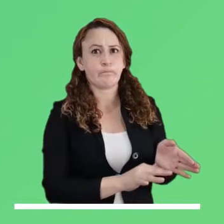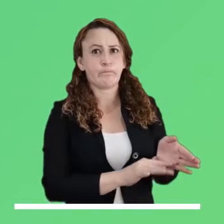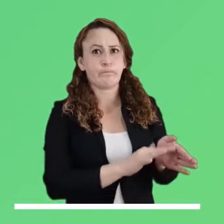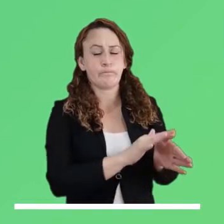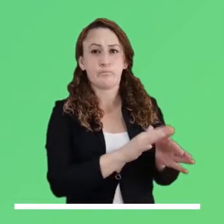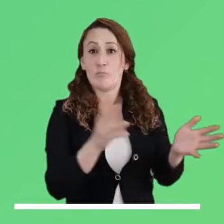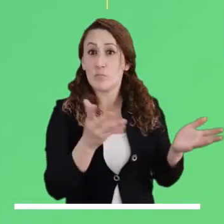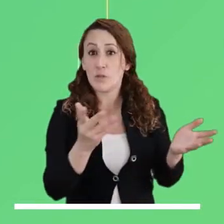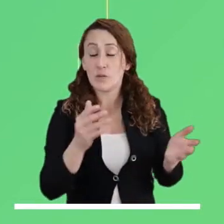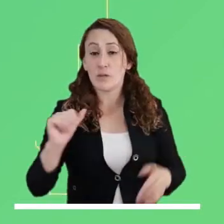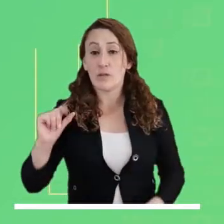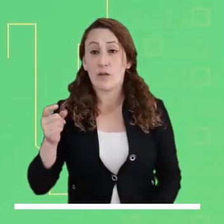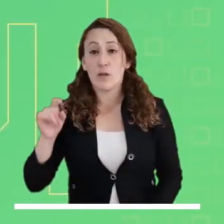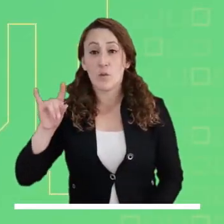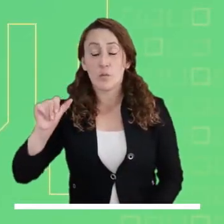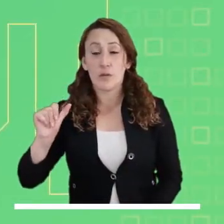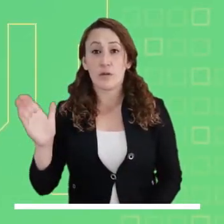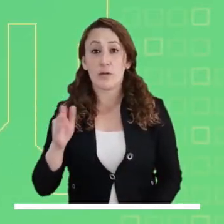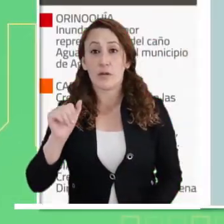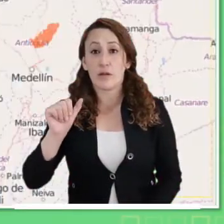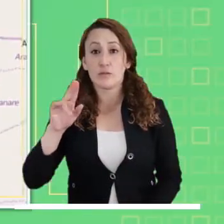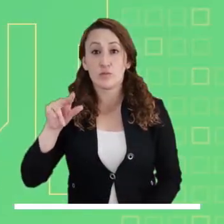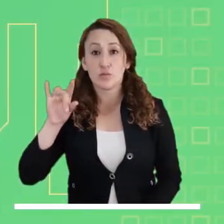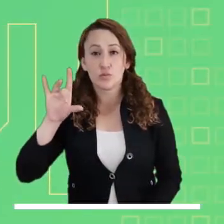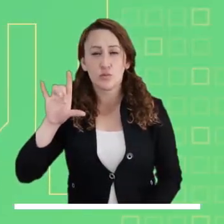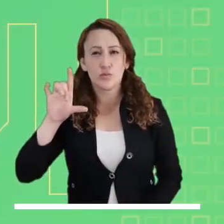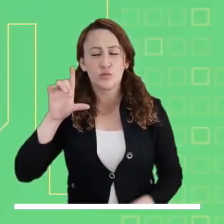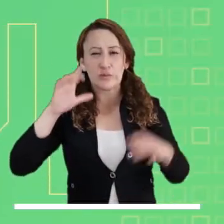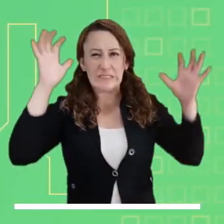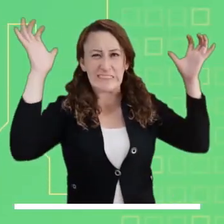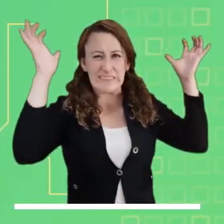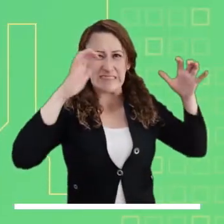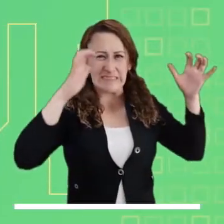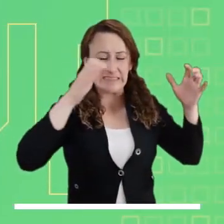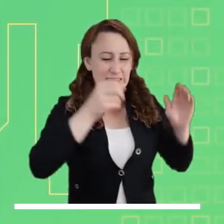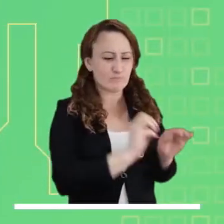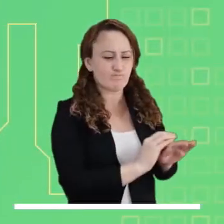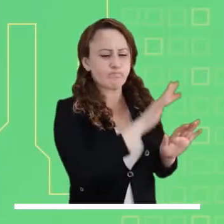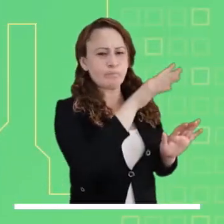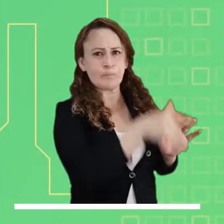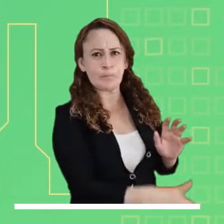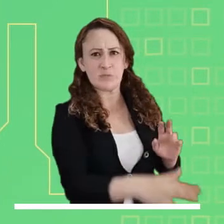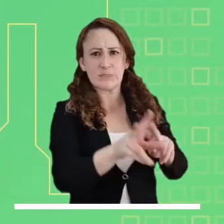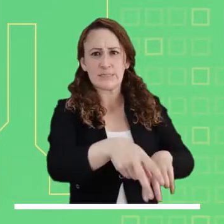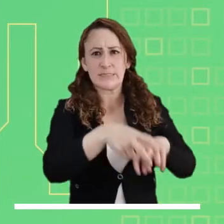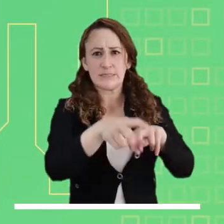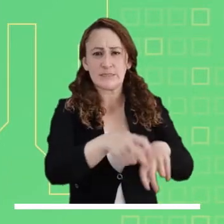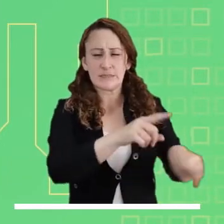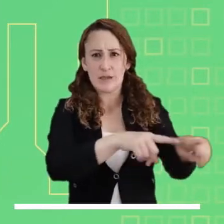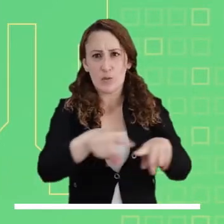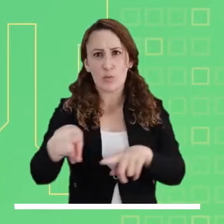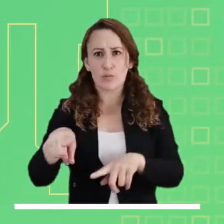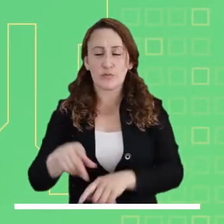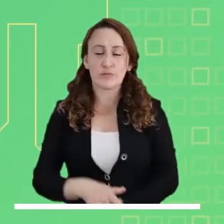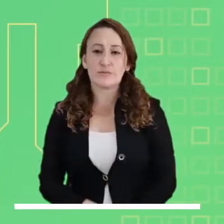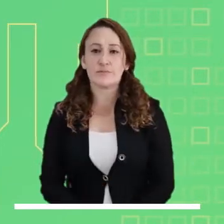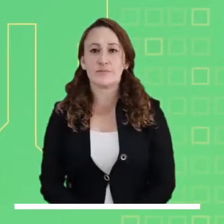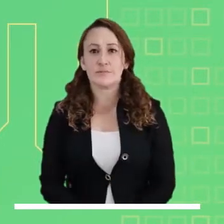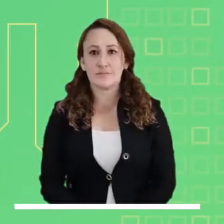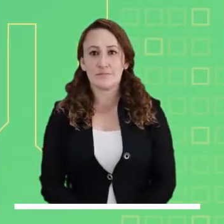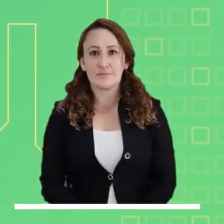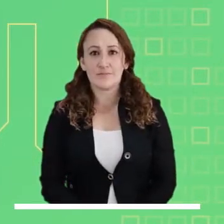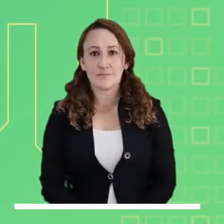Veamos ahora las alertas que se encuentran activas. Alerta roja por represamiento del caño Aguazulero en el municipio de Aguazul. Debido a